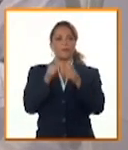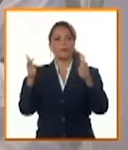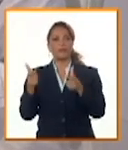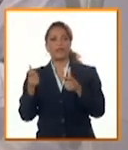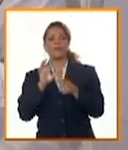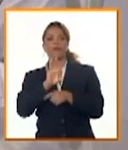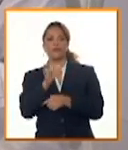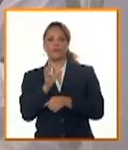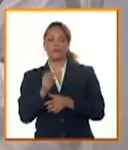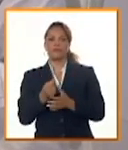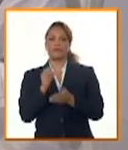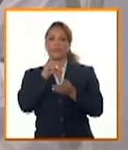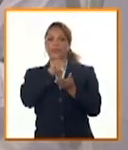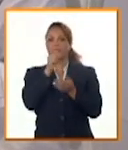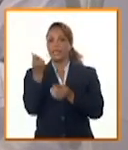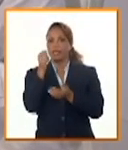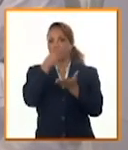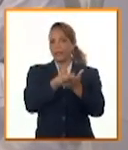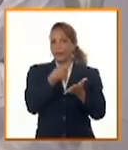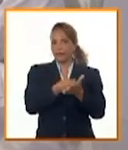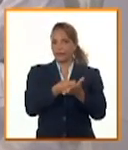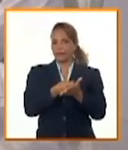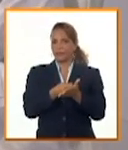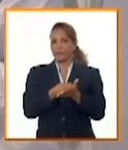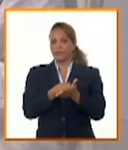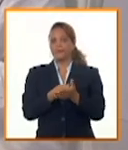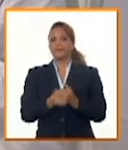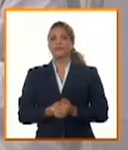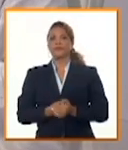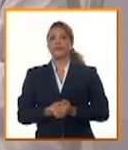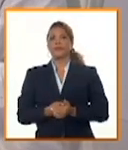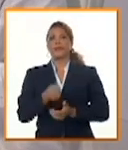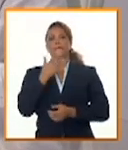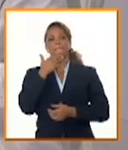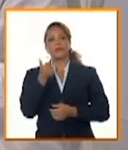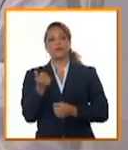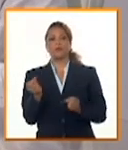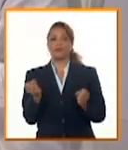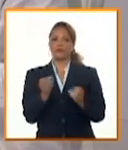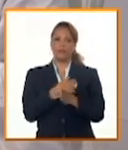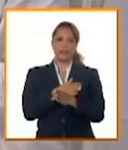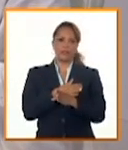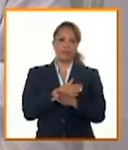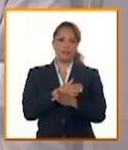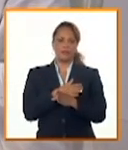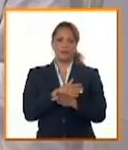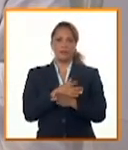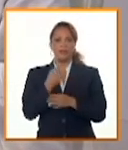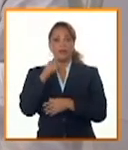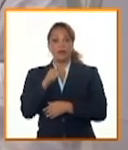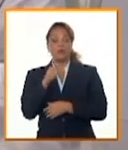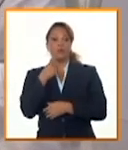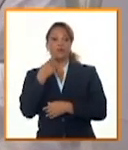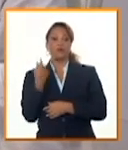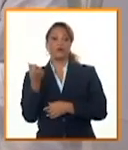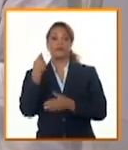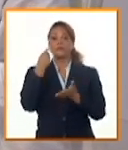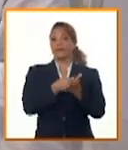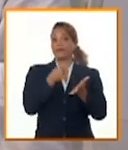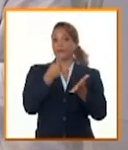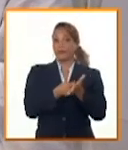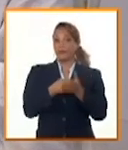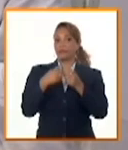paulatinamente primero que todo hay mayor transparencia en la circulación monetaria es decir Hoy hay un nivel de efectivo importante